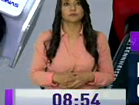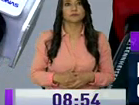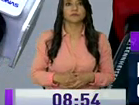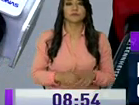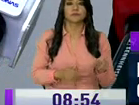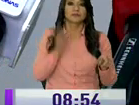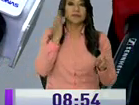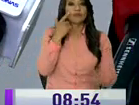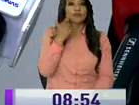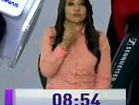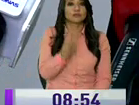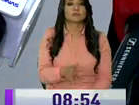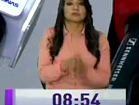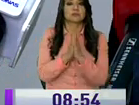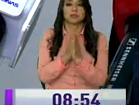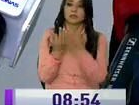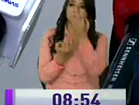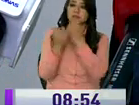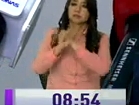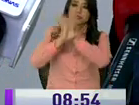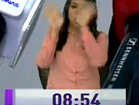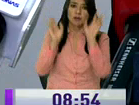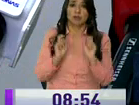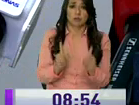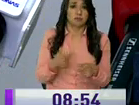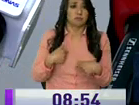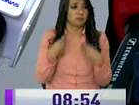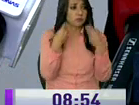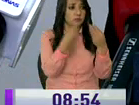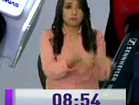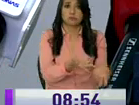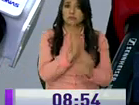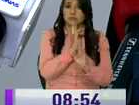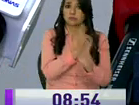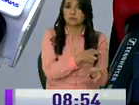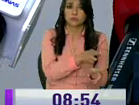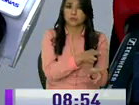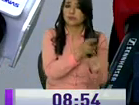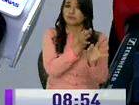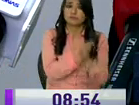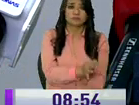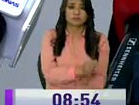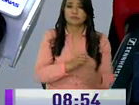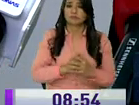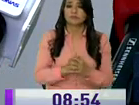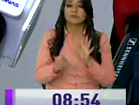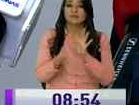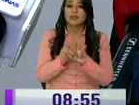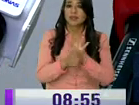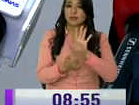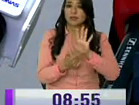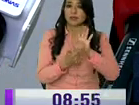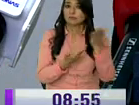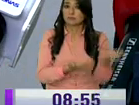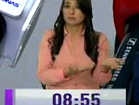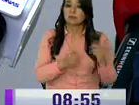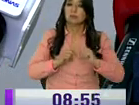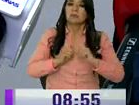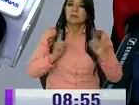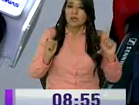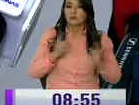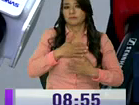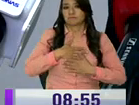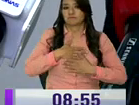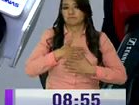pidió la aclaración y ampliación y asimismo se le dio respuesta oportuna conforme a la ley.